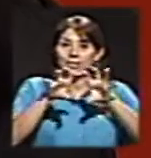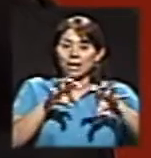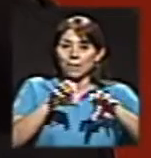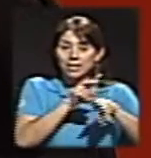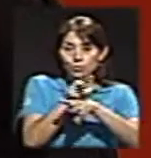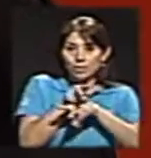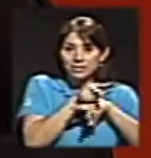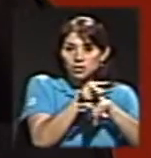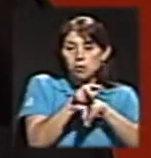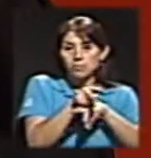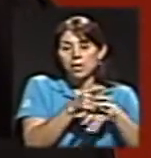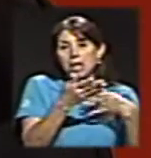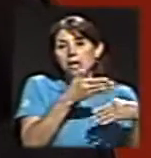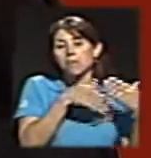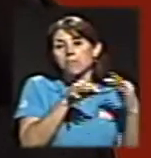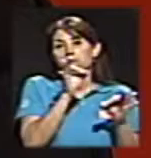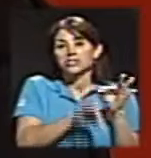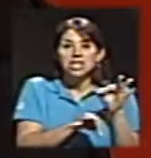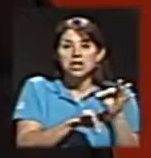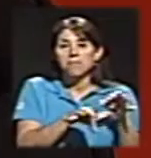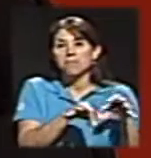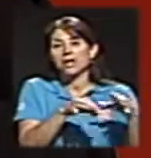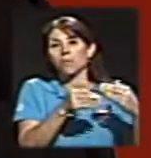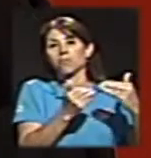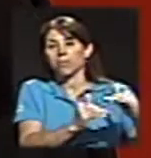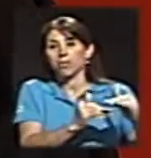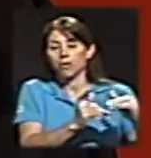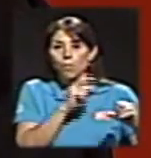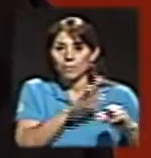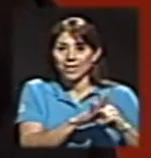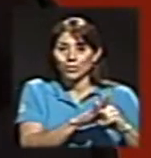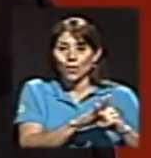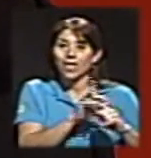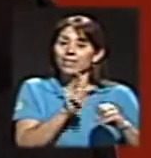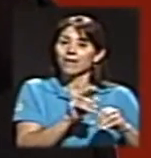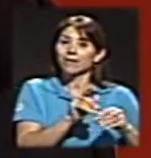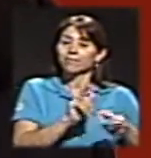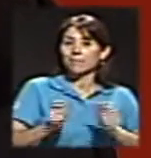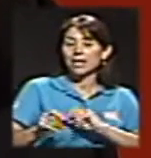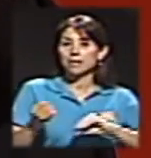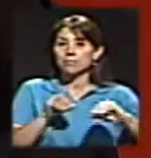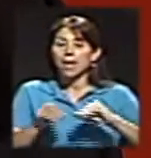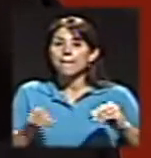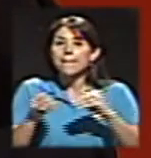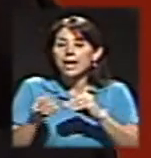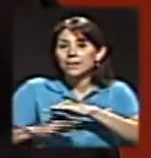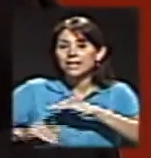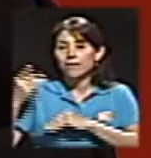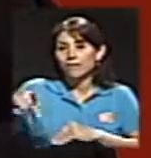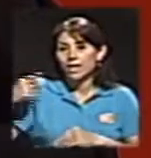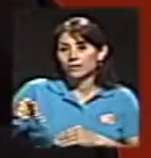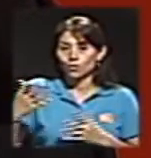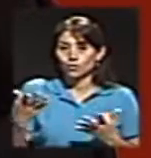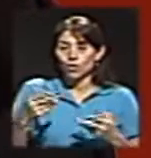un esquema muy simple, muy acartonado de cumplimiento, hacia un esquema más de supervisión basada en riesgos, en donde los supervisores nos vamos a